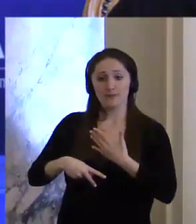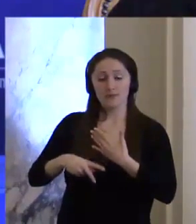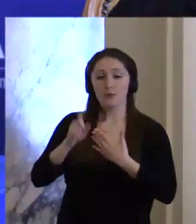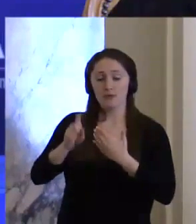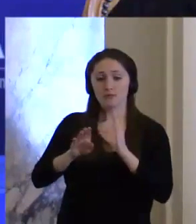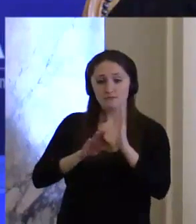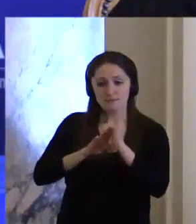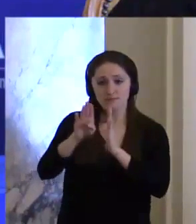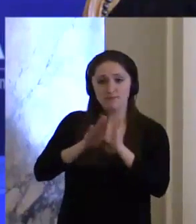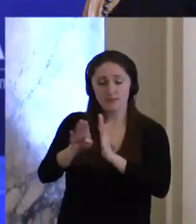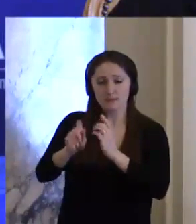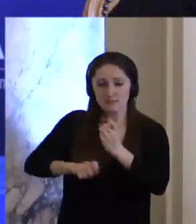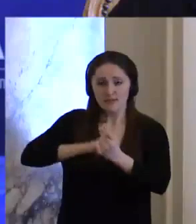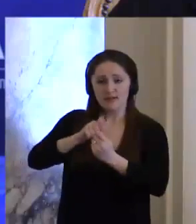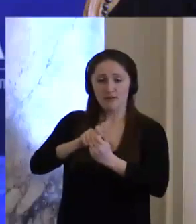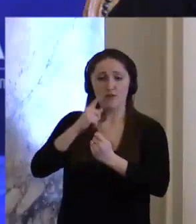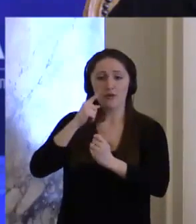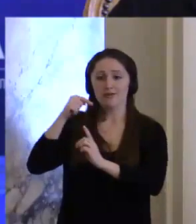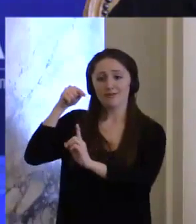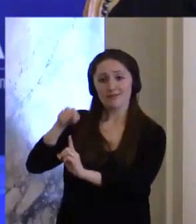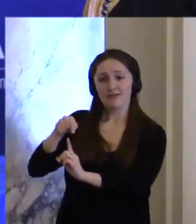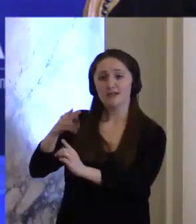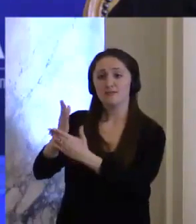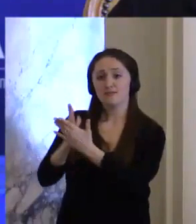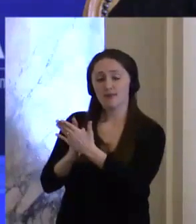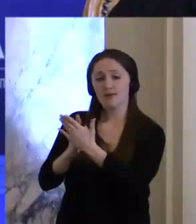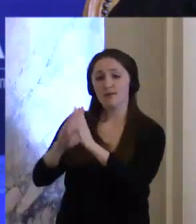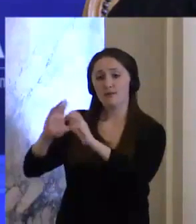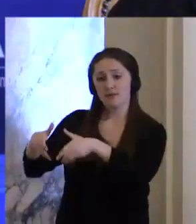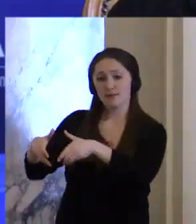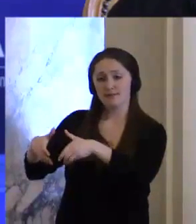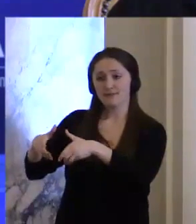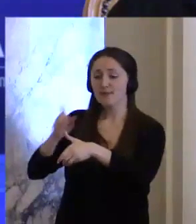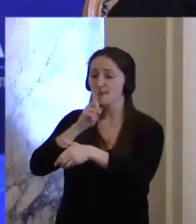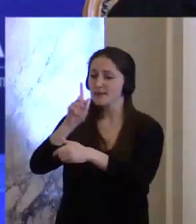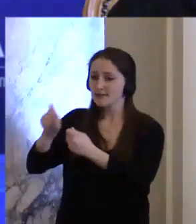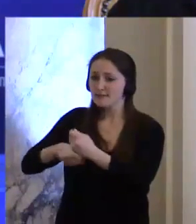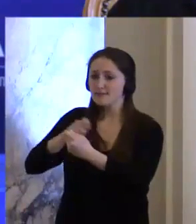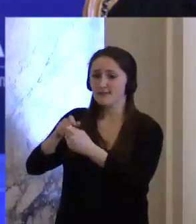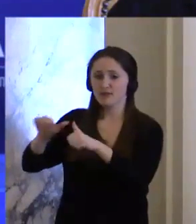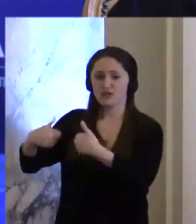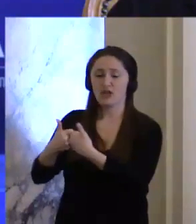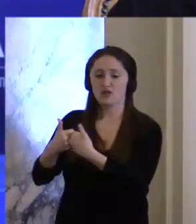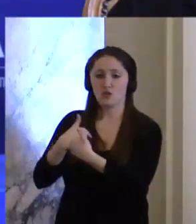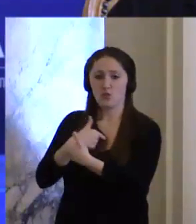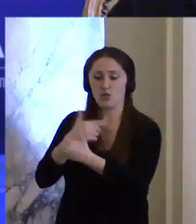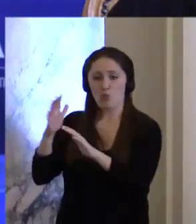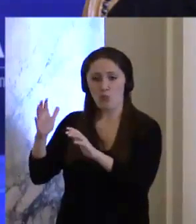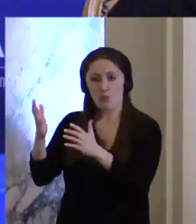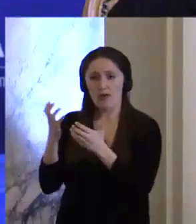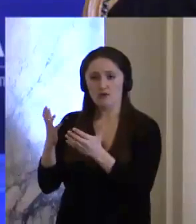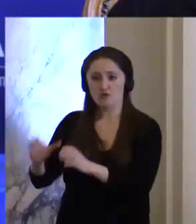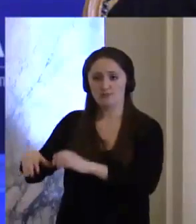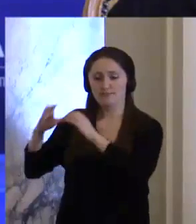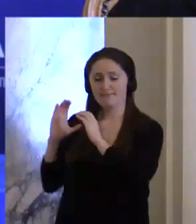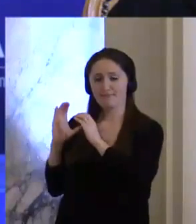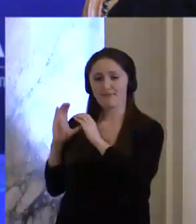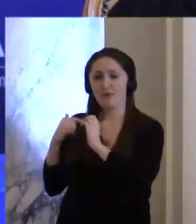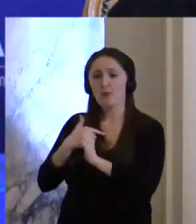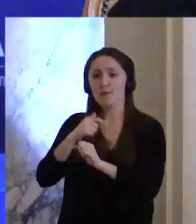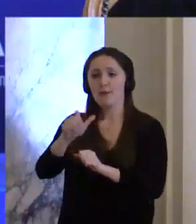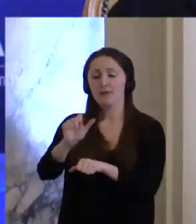con unos problemas muy específicos, con unos desafíos muy específicos, tenemos que trabajar de forma muy puntual con